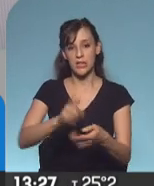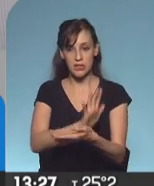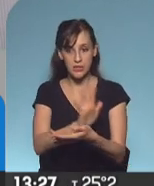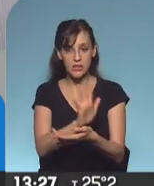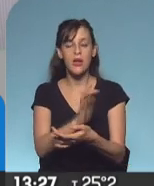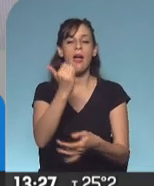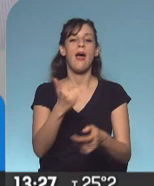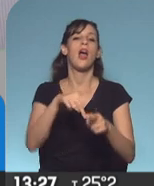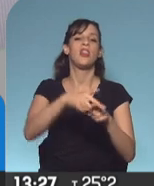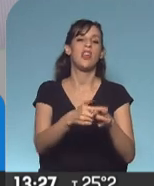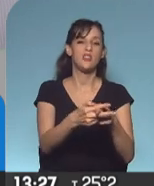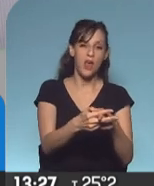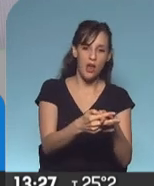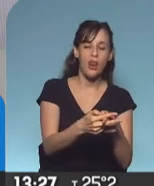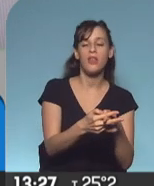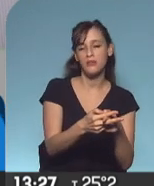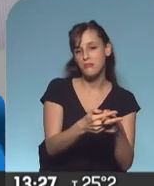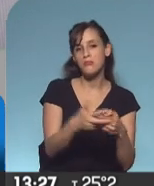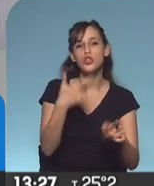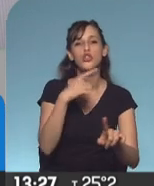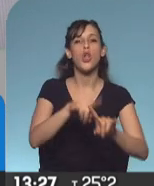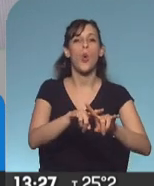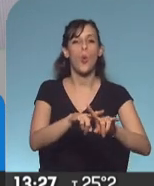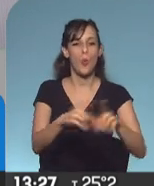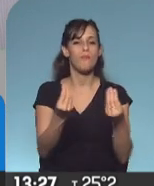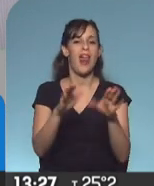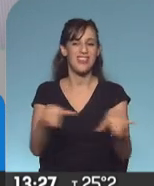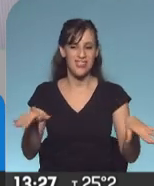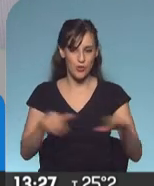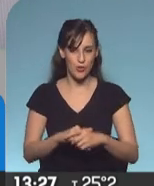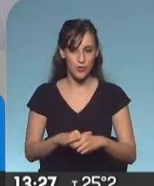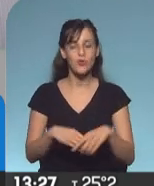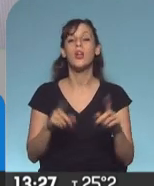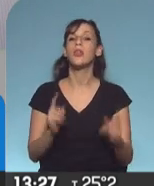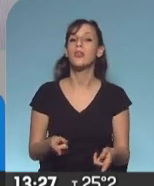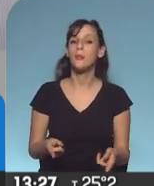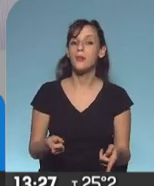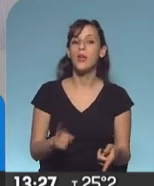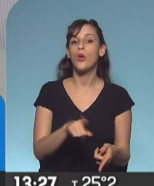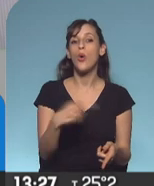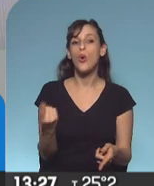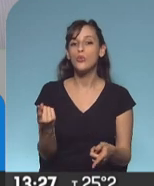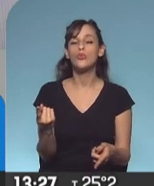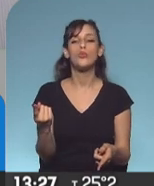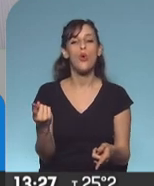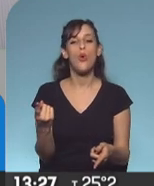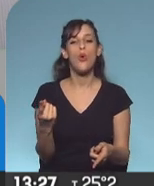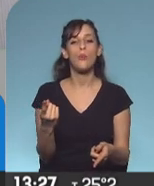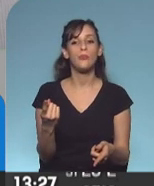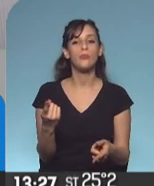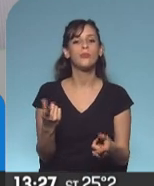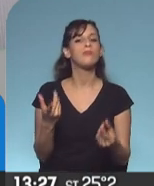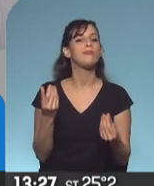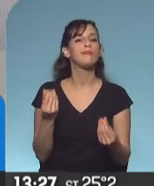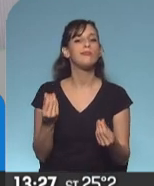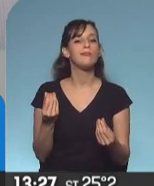tiene también funciones amigables para los más pequeñitos de todos, y que tiene también otra sección que es micrófono abierto para que chicos y